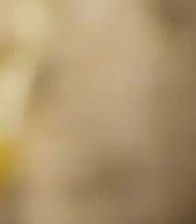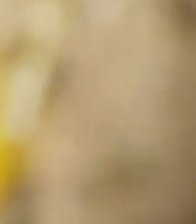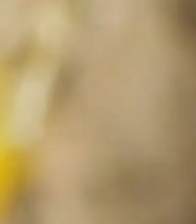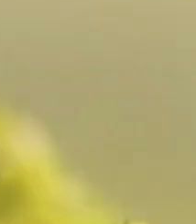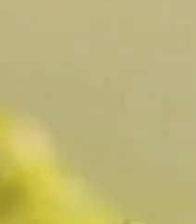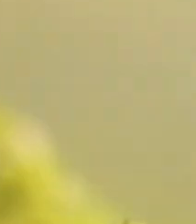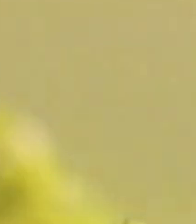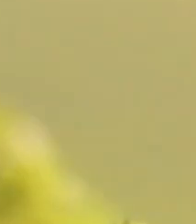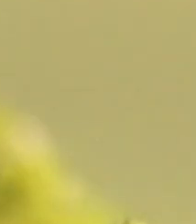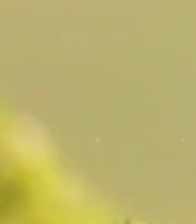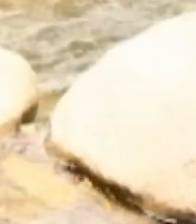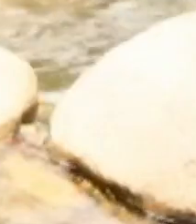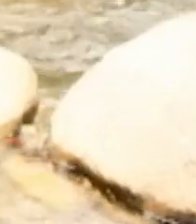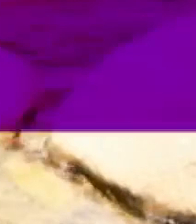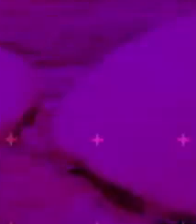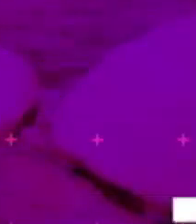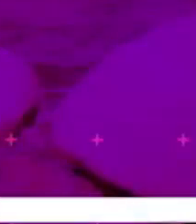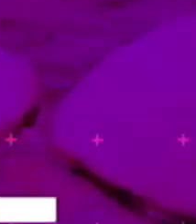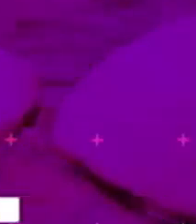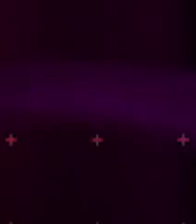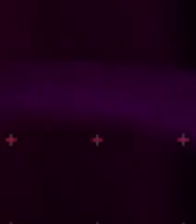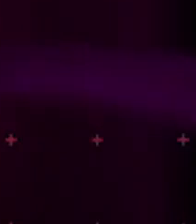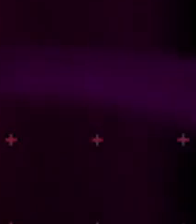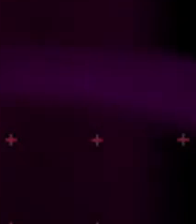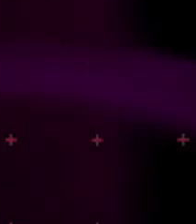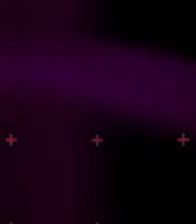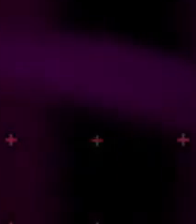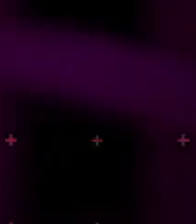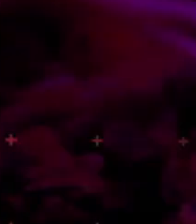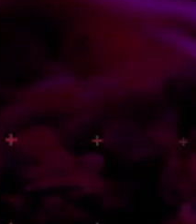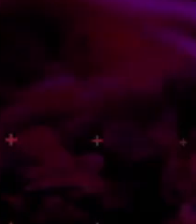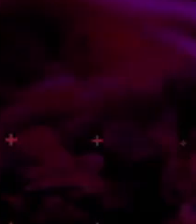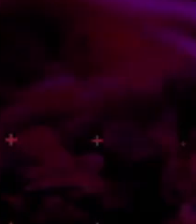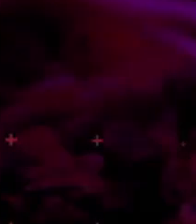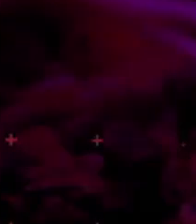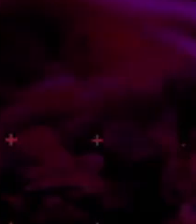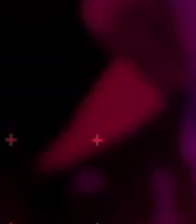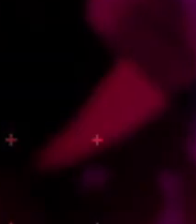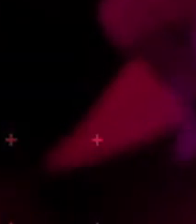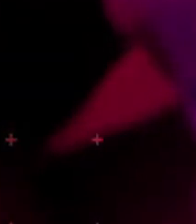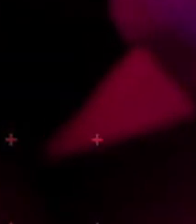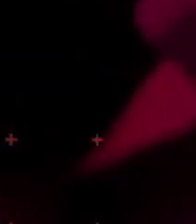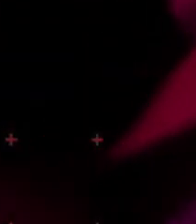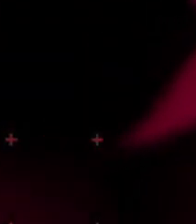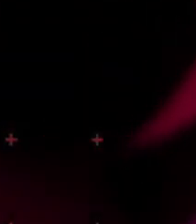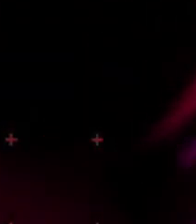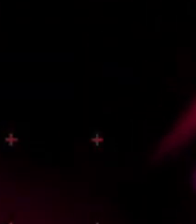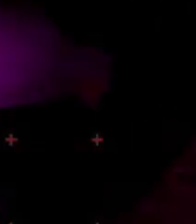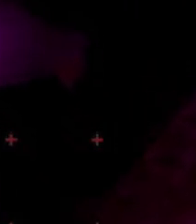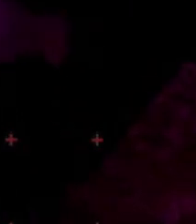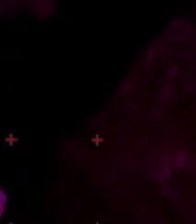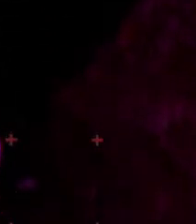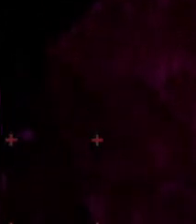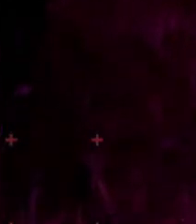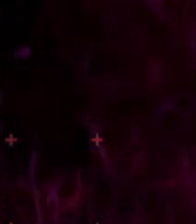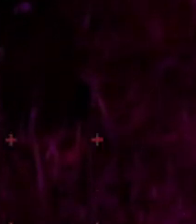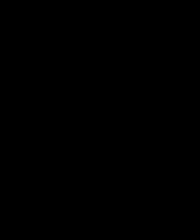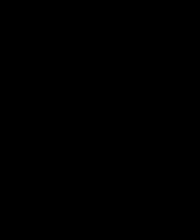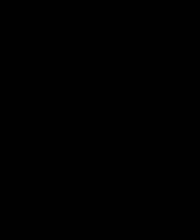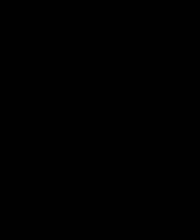mayo a las 10 de la noche y el domingo 16 a las 10 de la mañana. Aquí en 13,